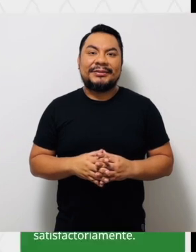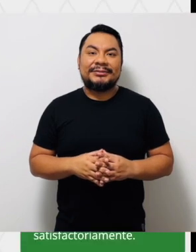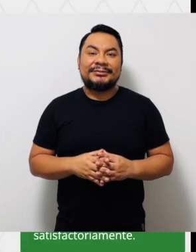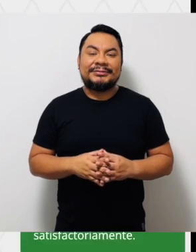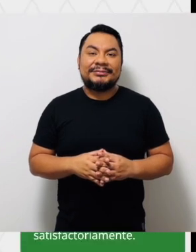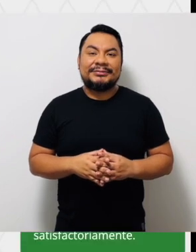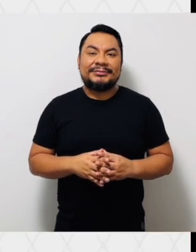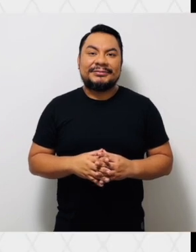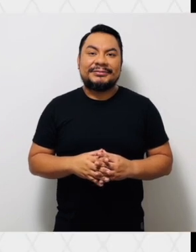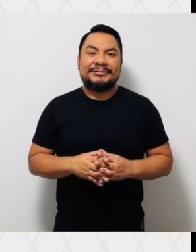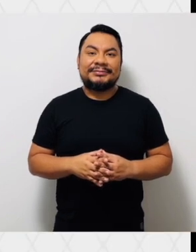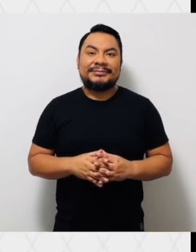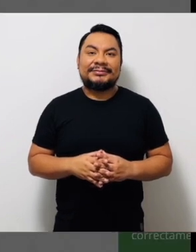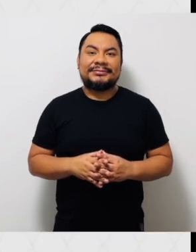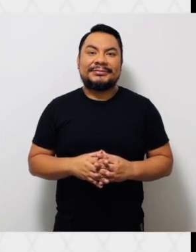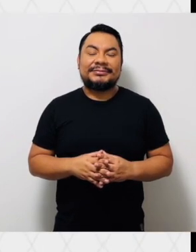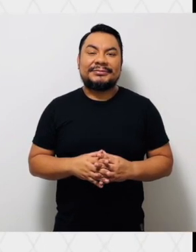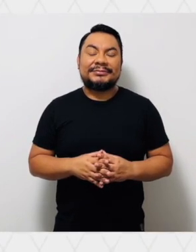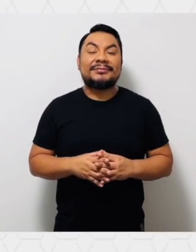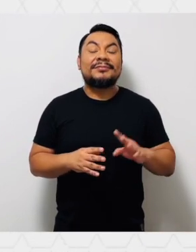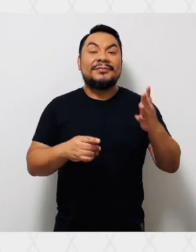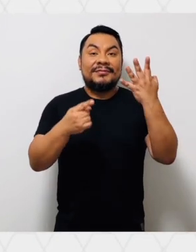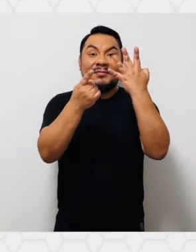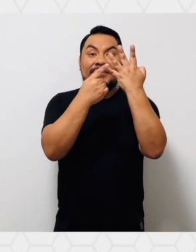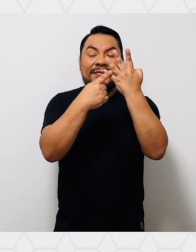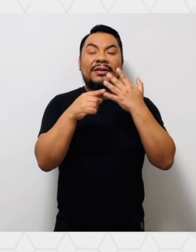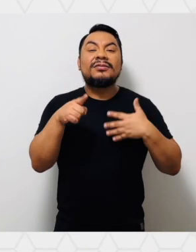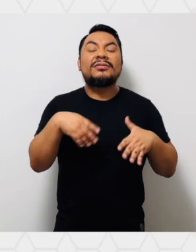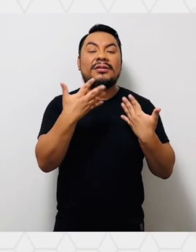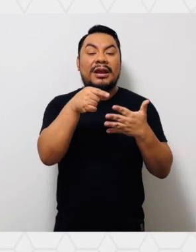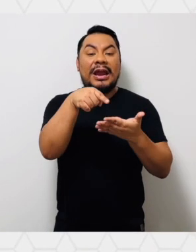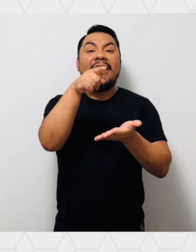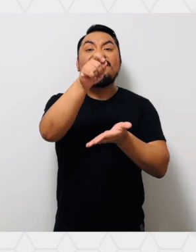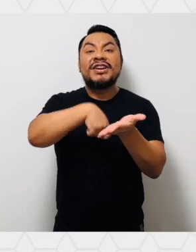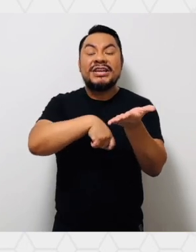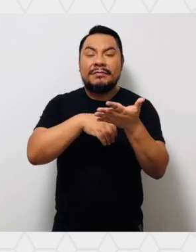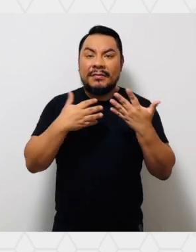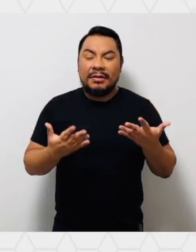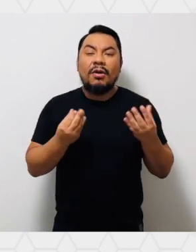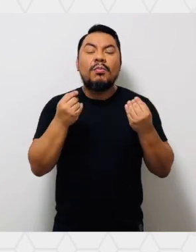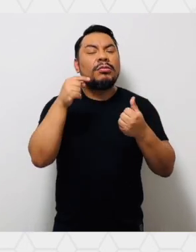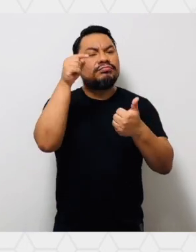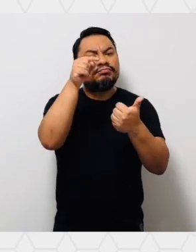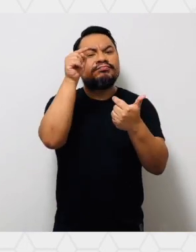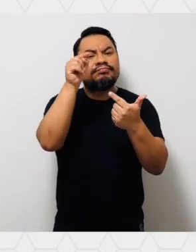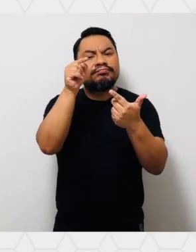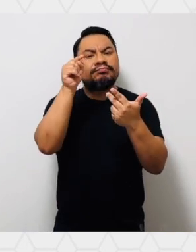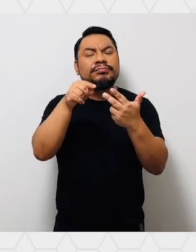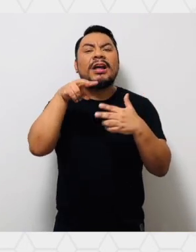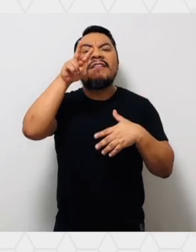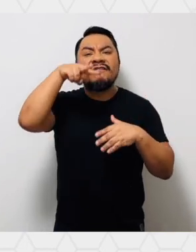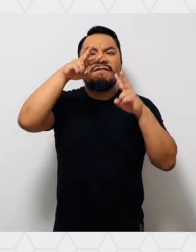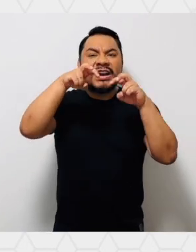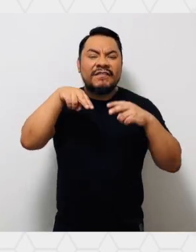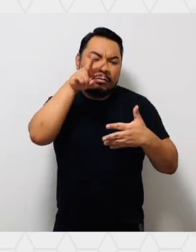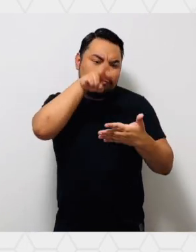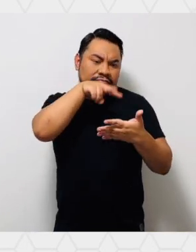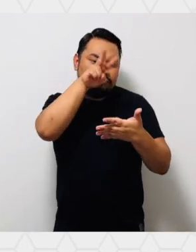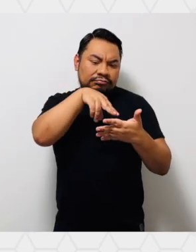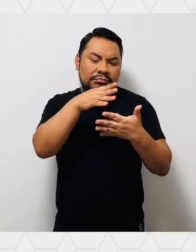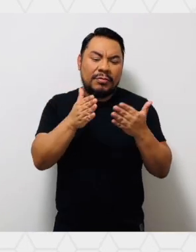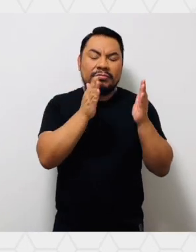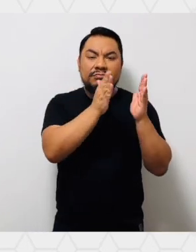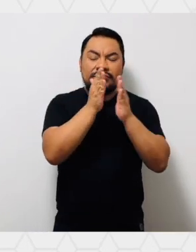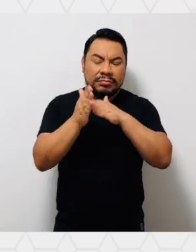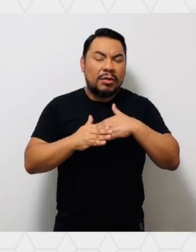Paso 4. Firma de expediente. Revisa cada uno de los documentos cargados en